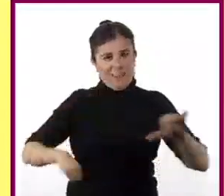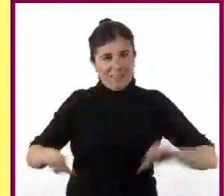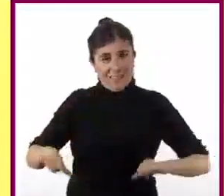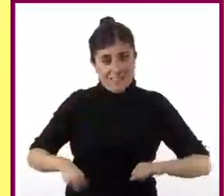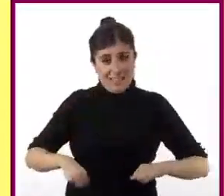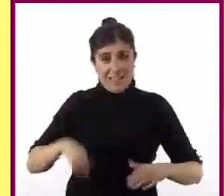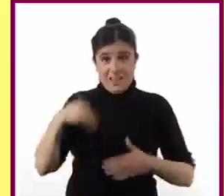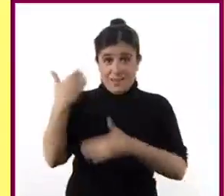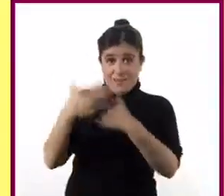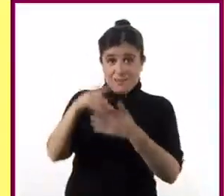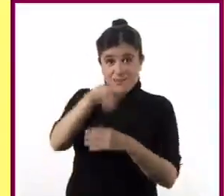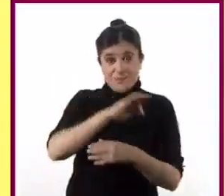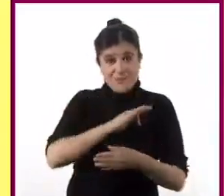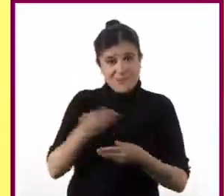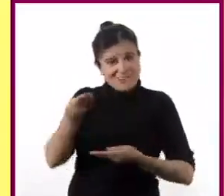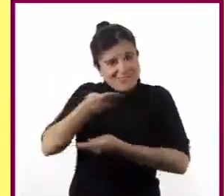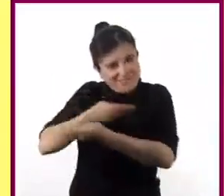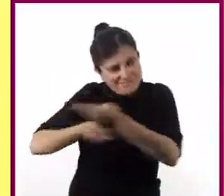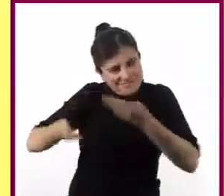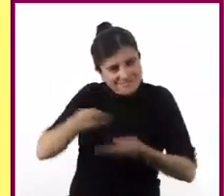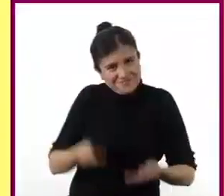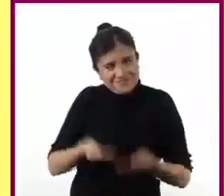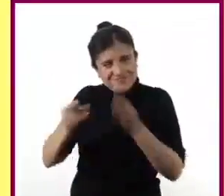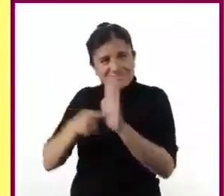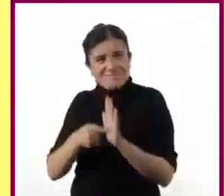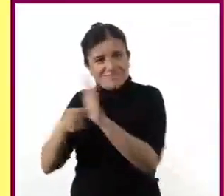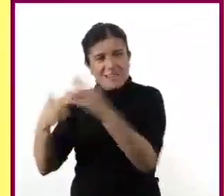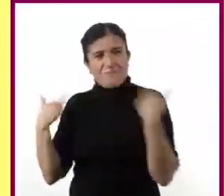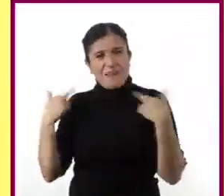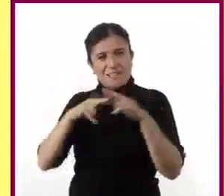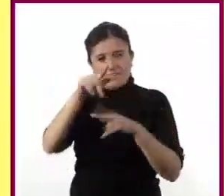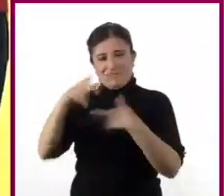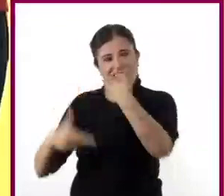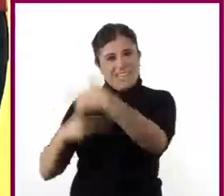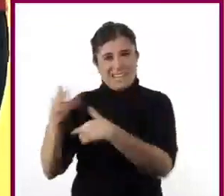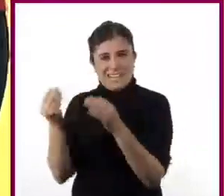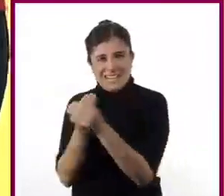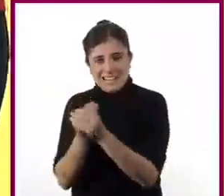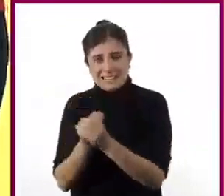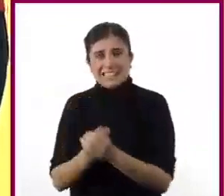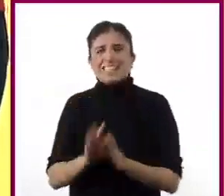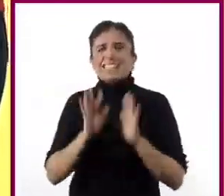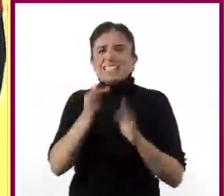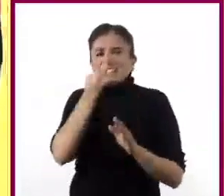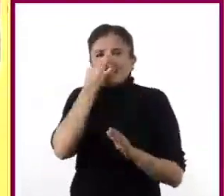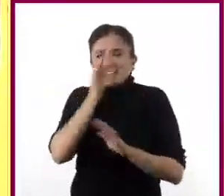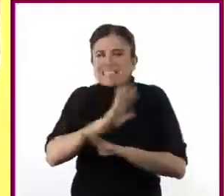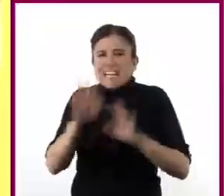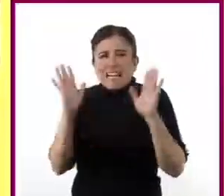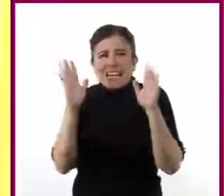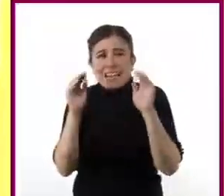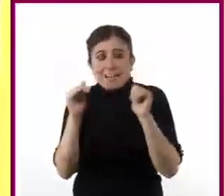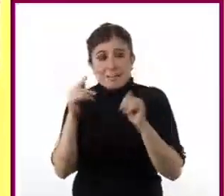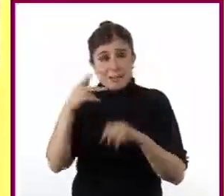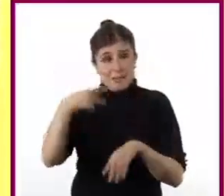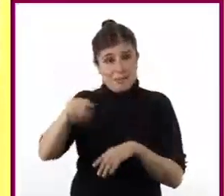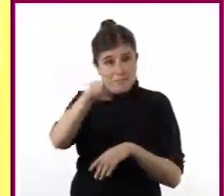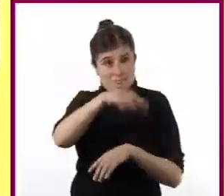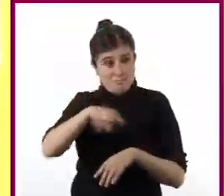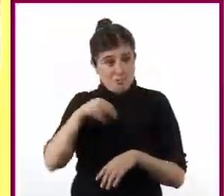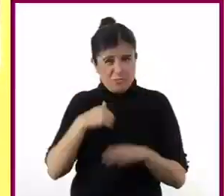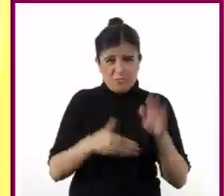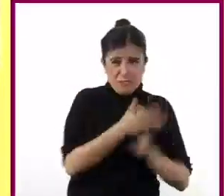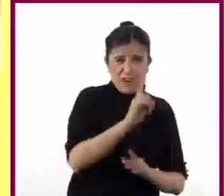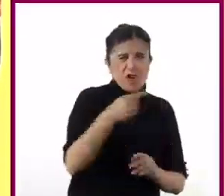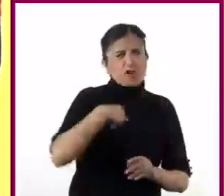para que puedan compartir su trabajo con su docente cuando vuelvan a clases. Casi es momento de despedirnos, pero no queremos irnos